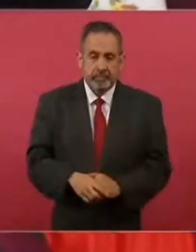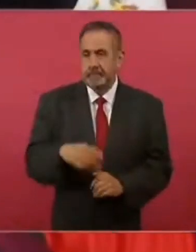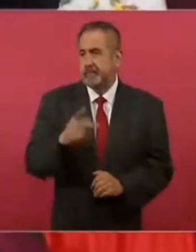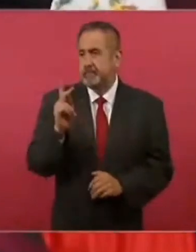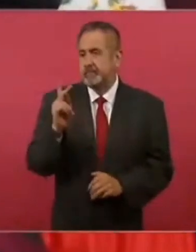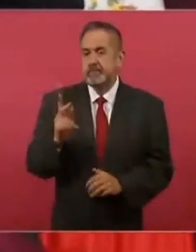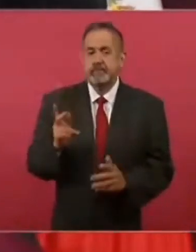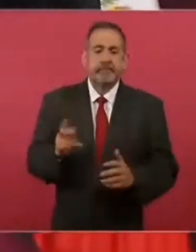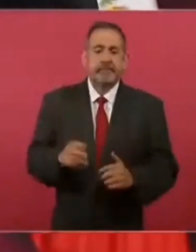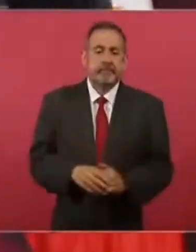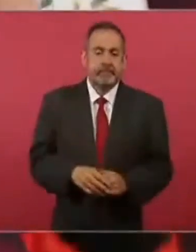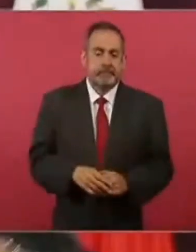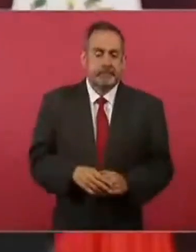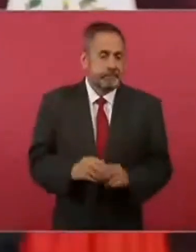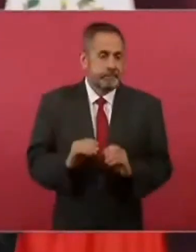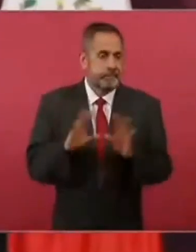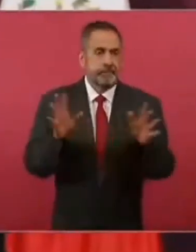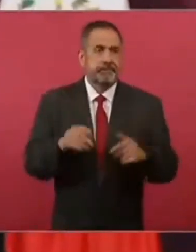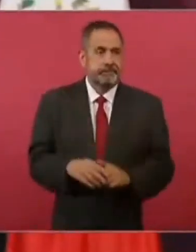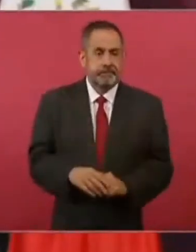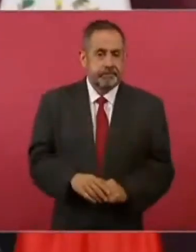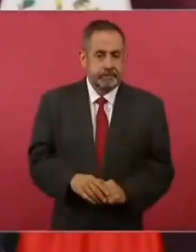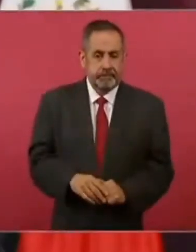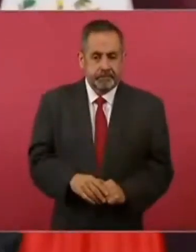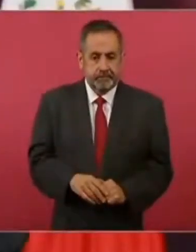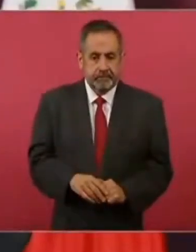Pero sin duda,